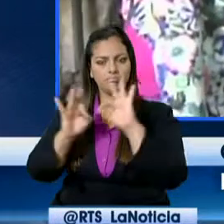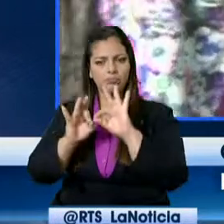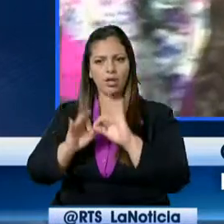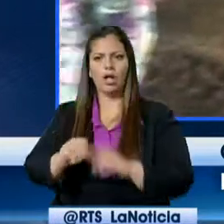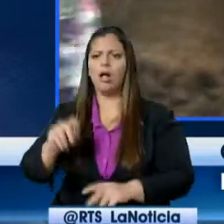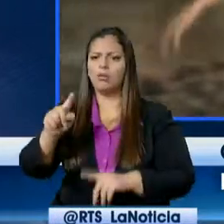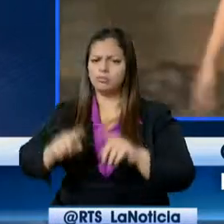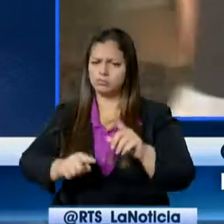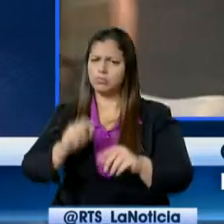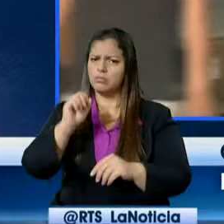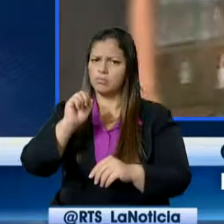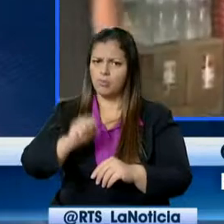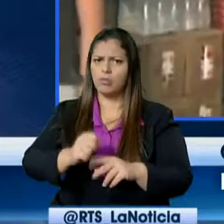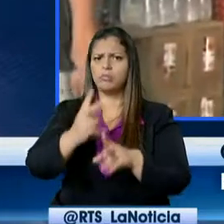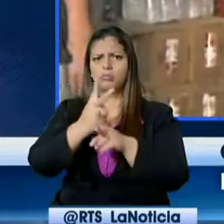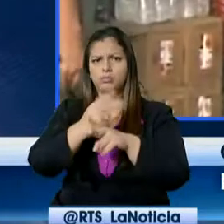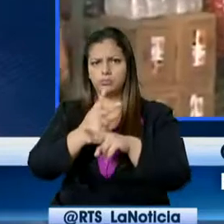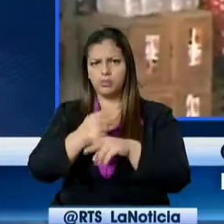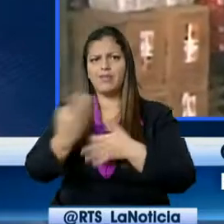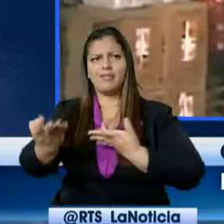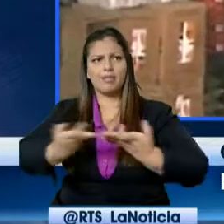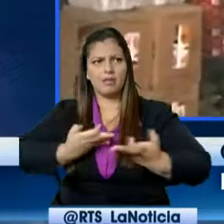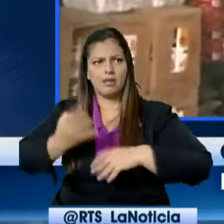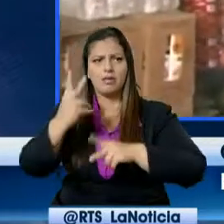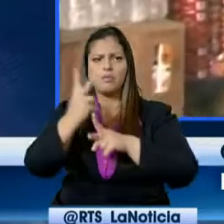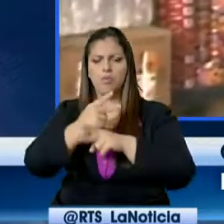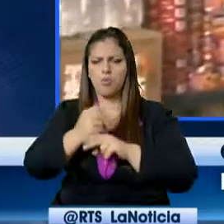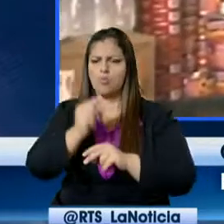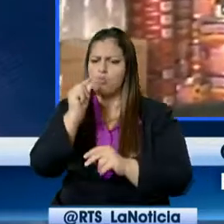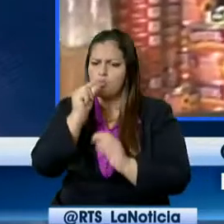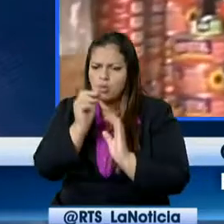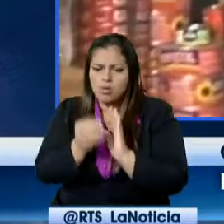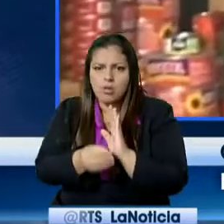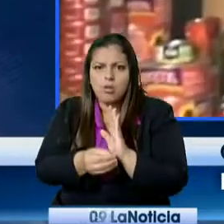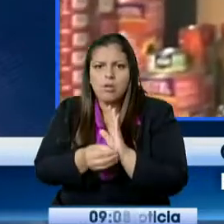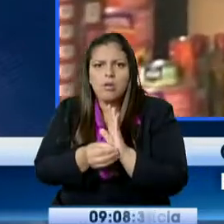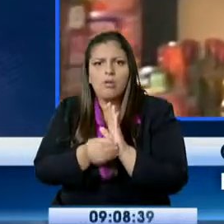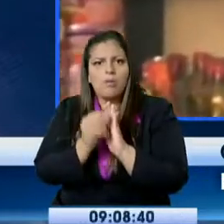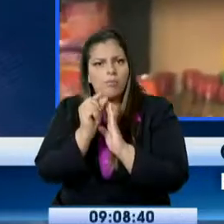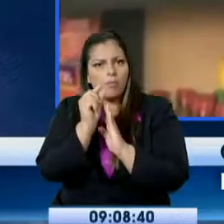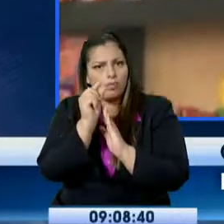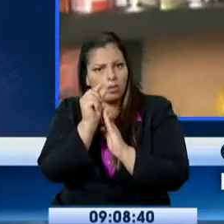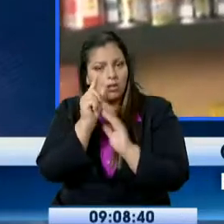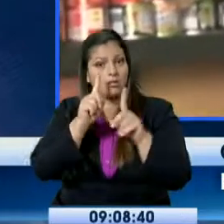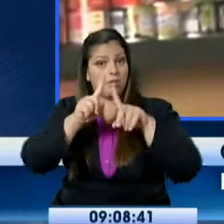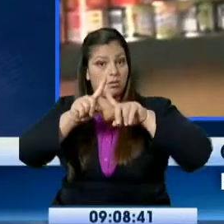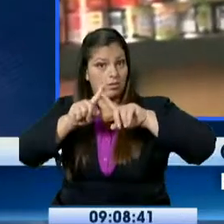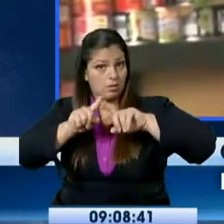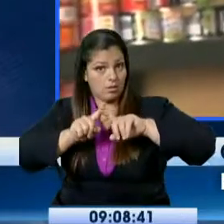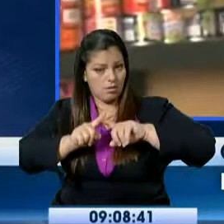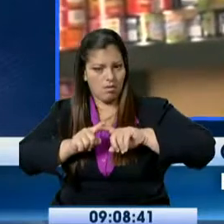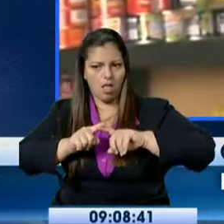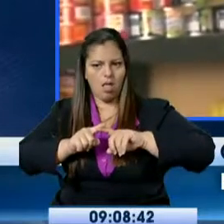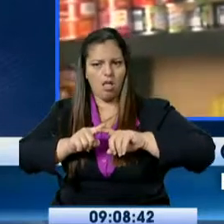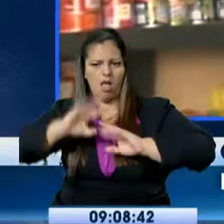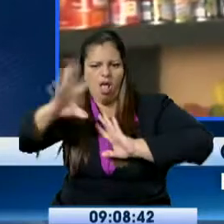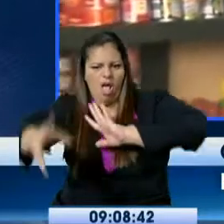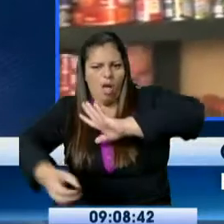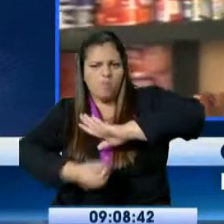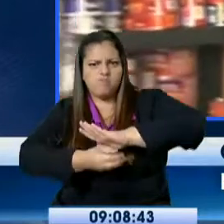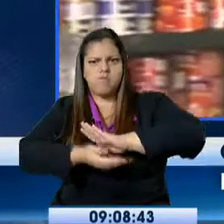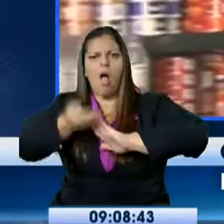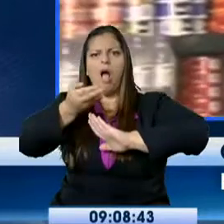promedio de venta de un producto la intendencia hará una revisión hacia los sectores